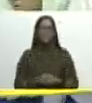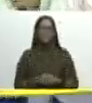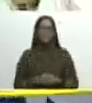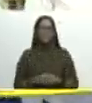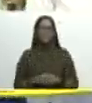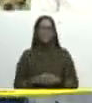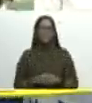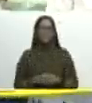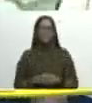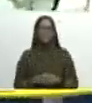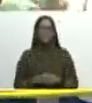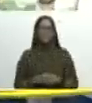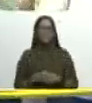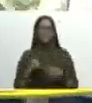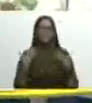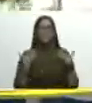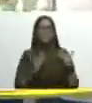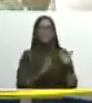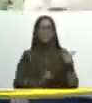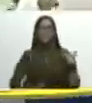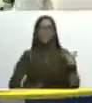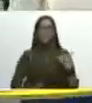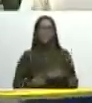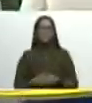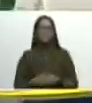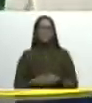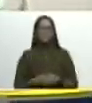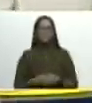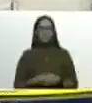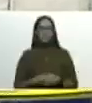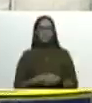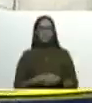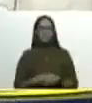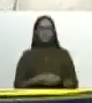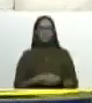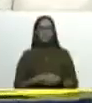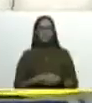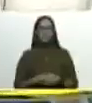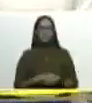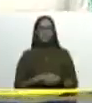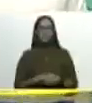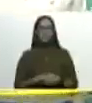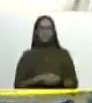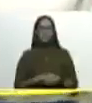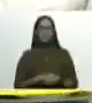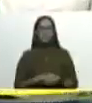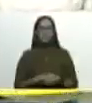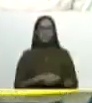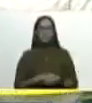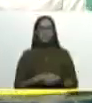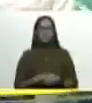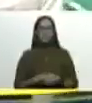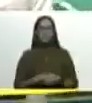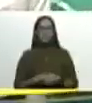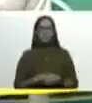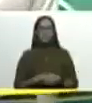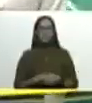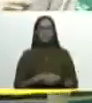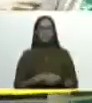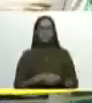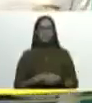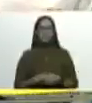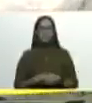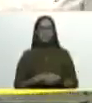mi presidente. Los servicios de pediatría y ginecología que ya estaban establecidos, está la farmacia, pero no te